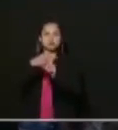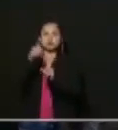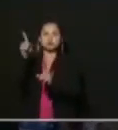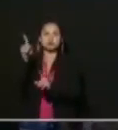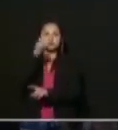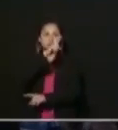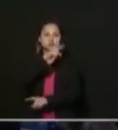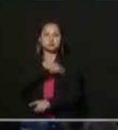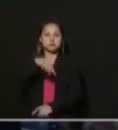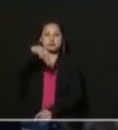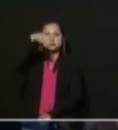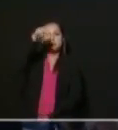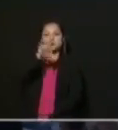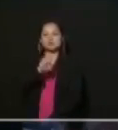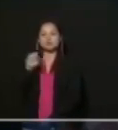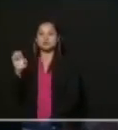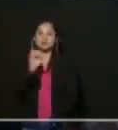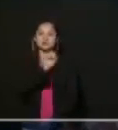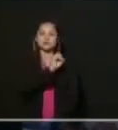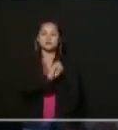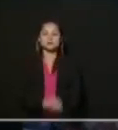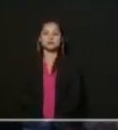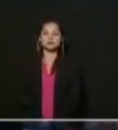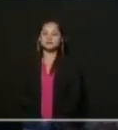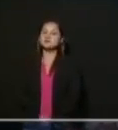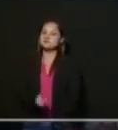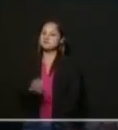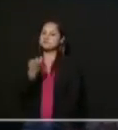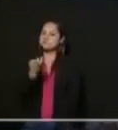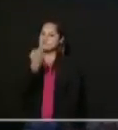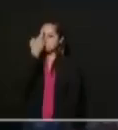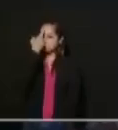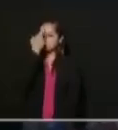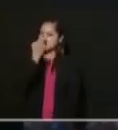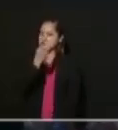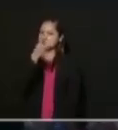tratar. Derecha, es un saludo a los cuatro puntos cardinales, efectivamente.